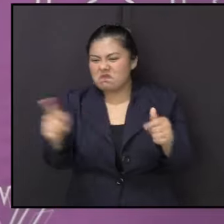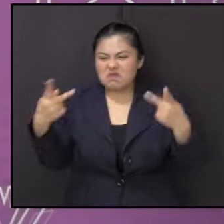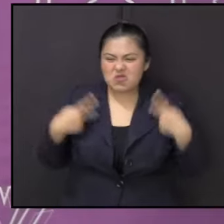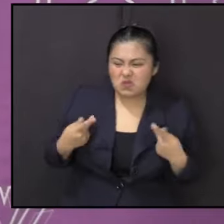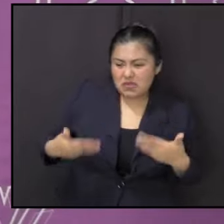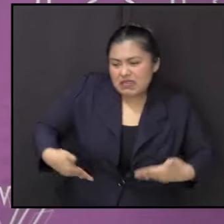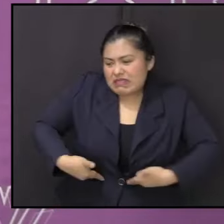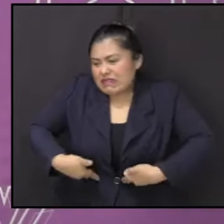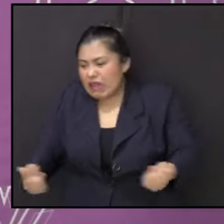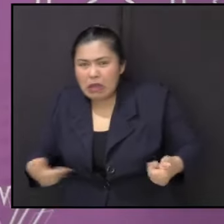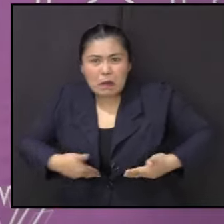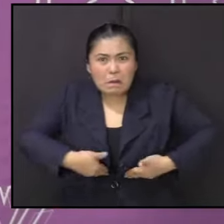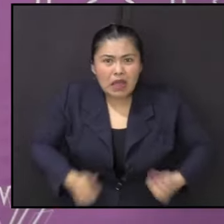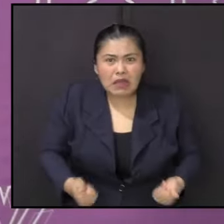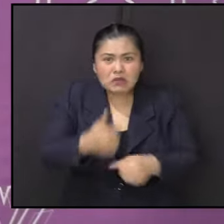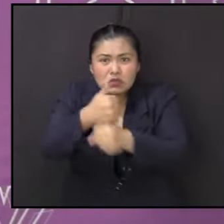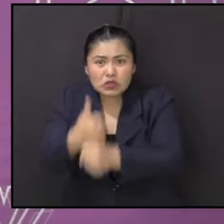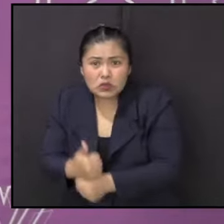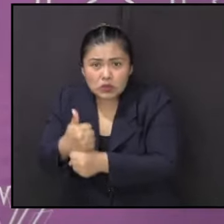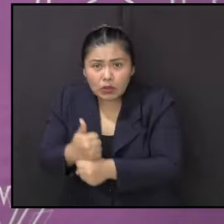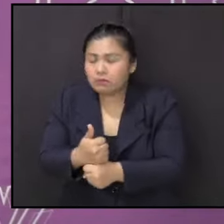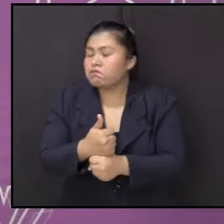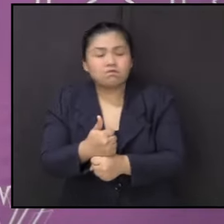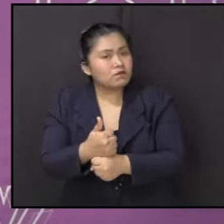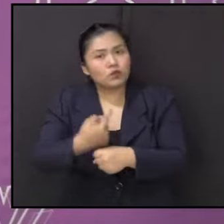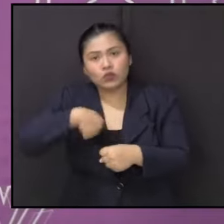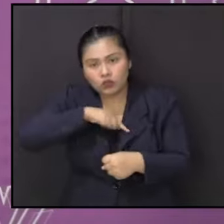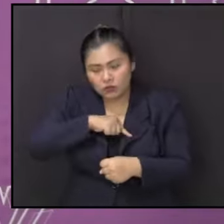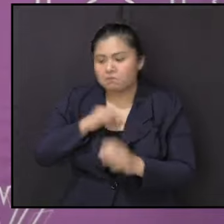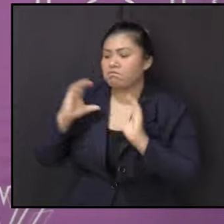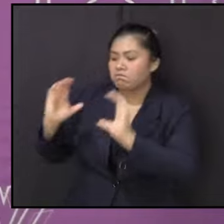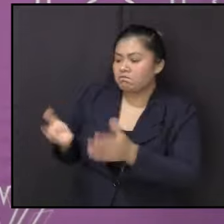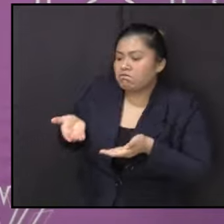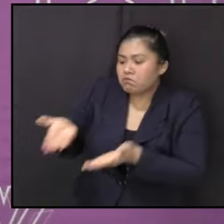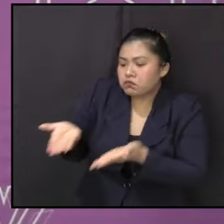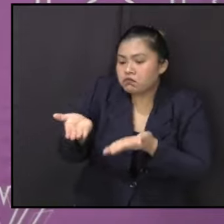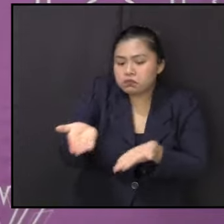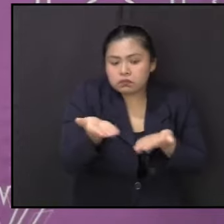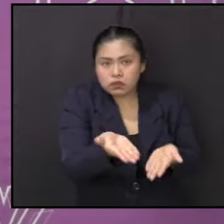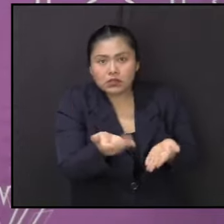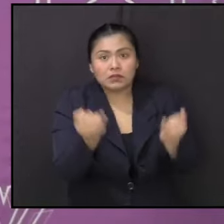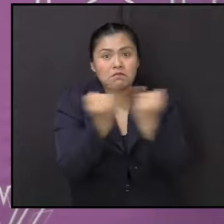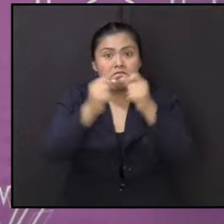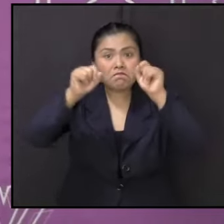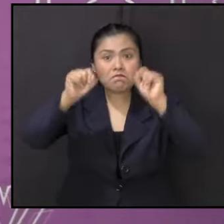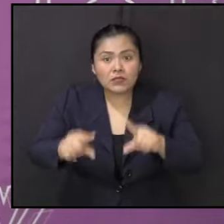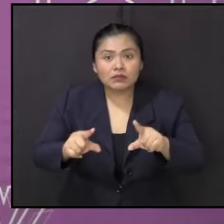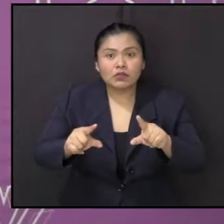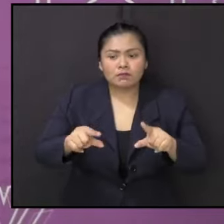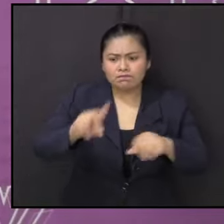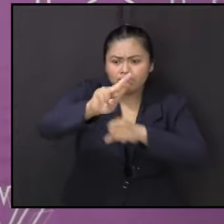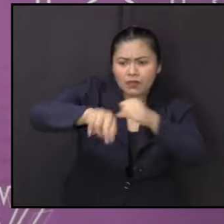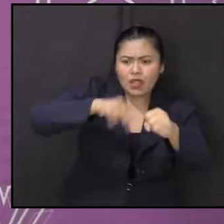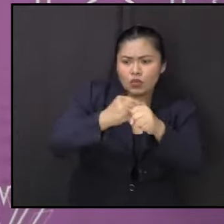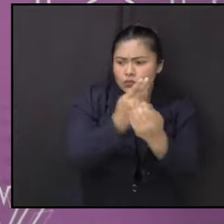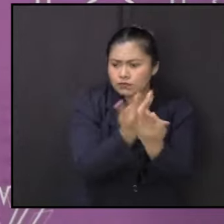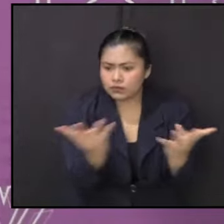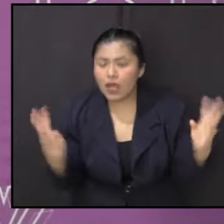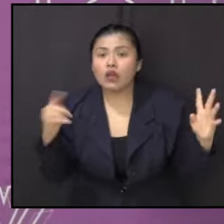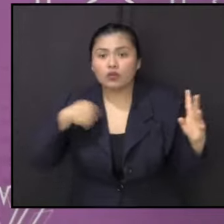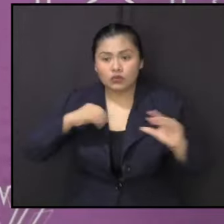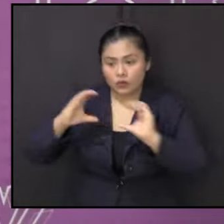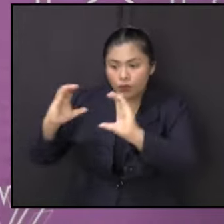trabajemos por mantener y cuidar este maravilloso medio ambiente que cada vez nos cobra más factura. Primero, vamos a